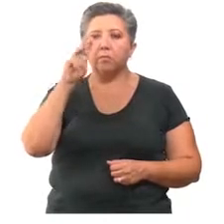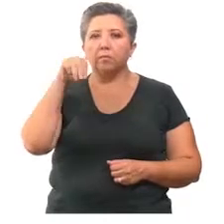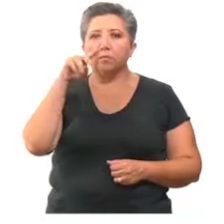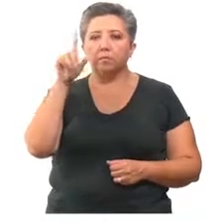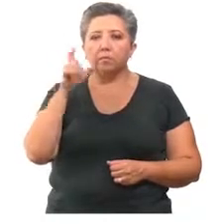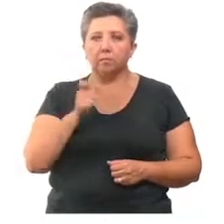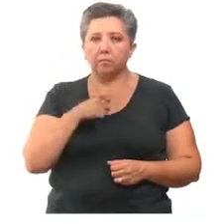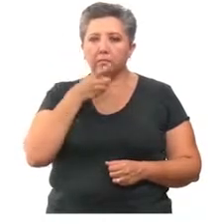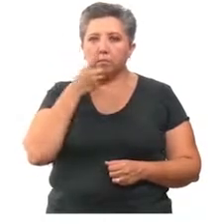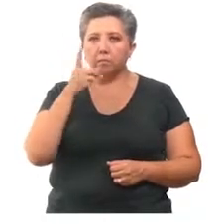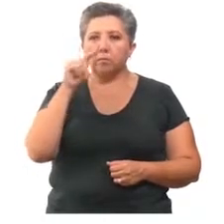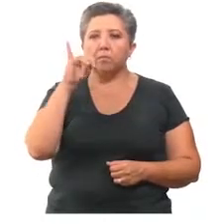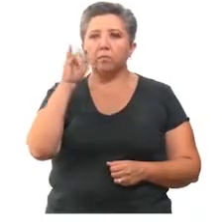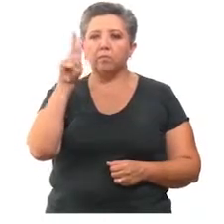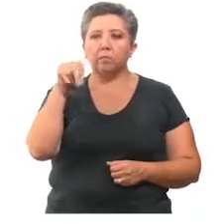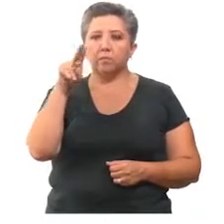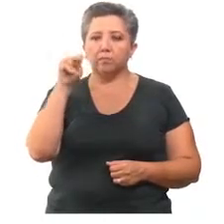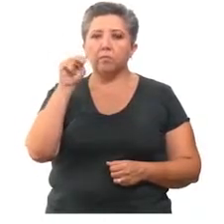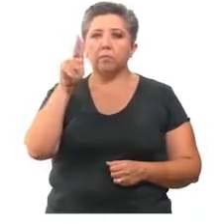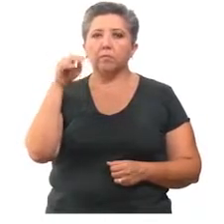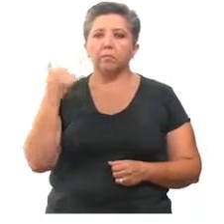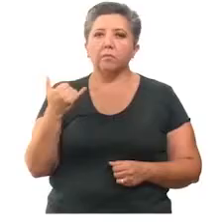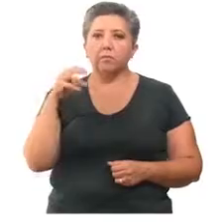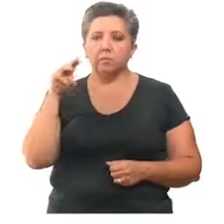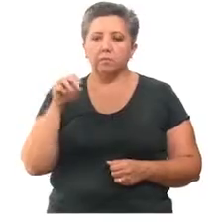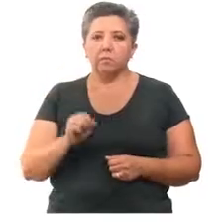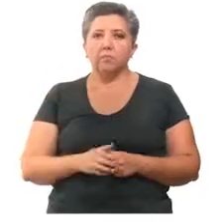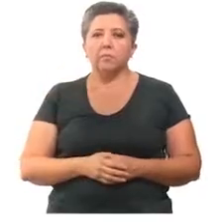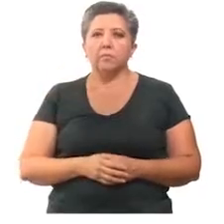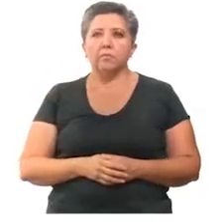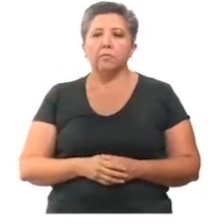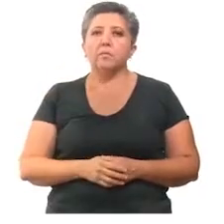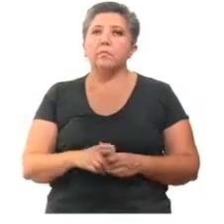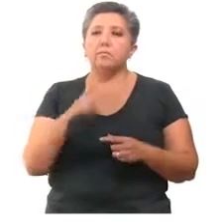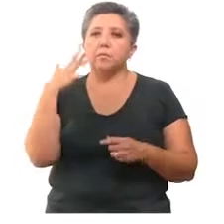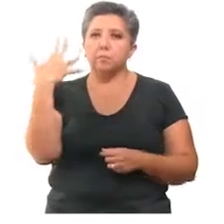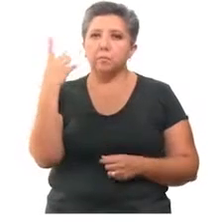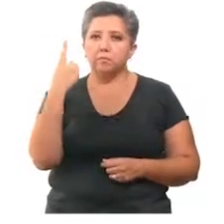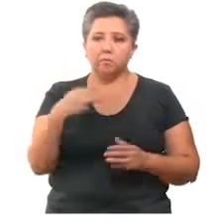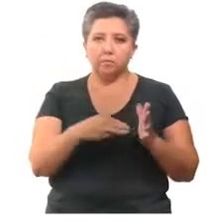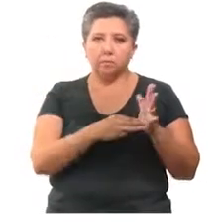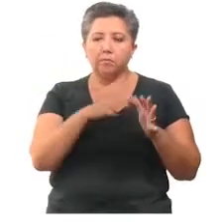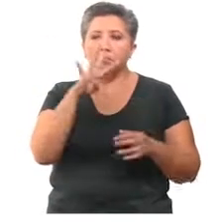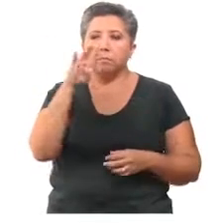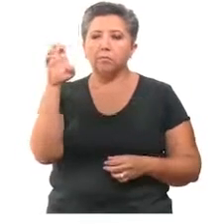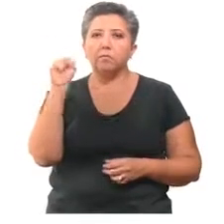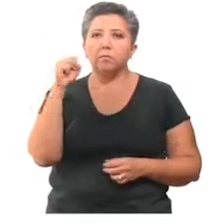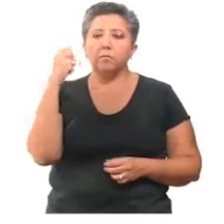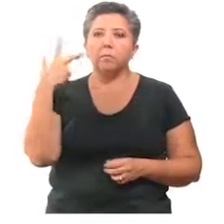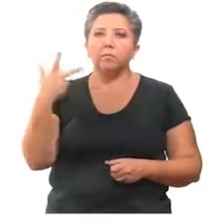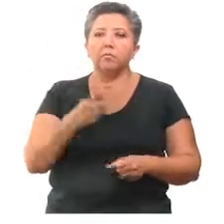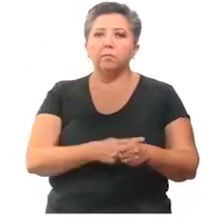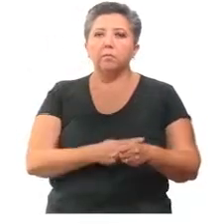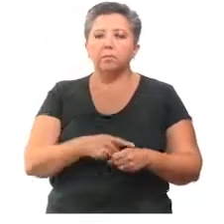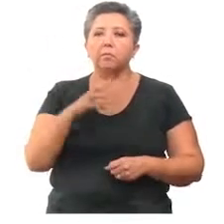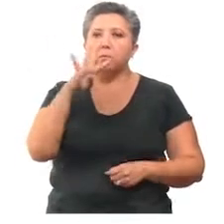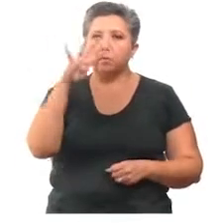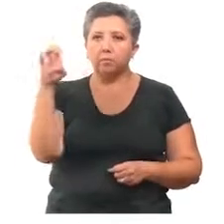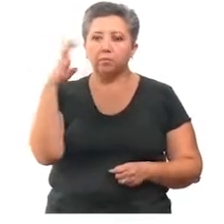Temash, Timucuy, Tinum, Guayma y Yaxcabá. De los 51.468 casos